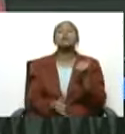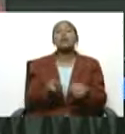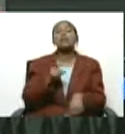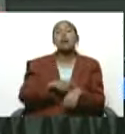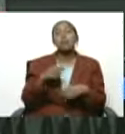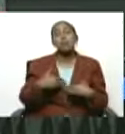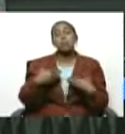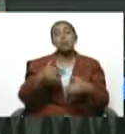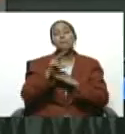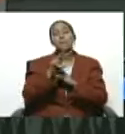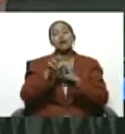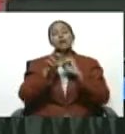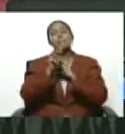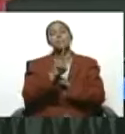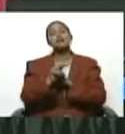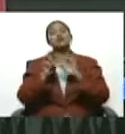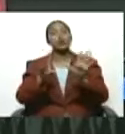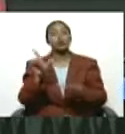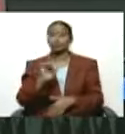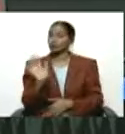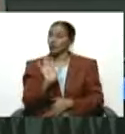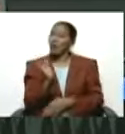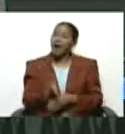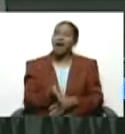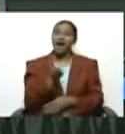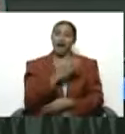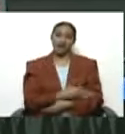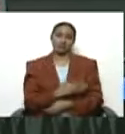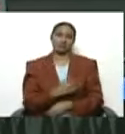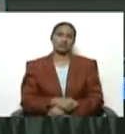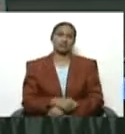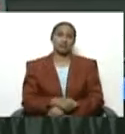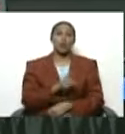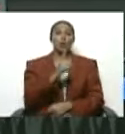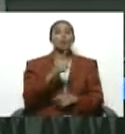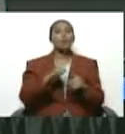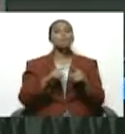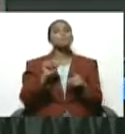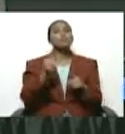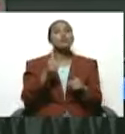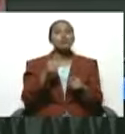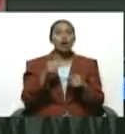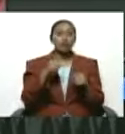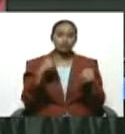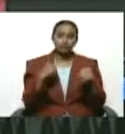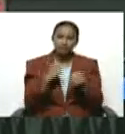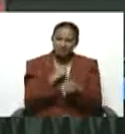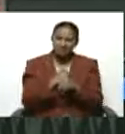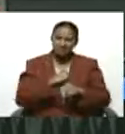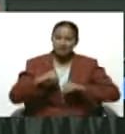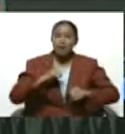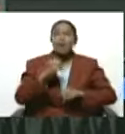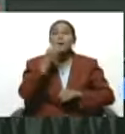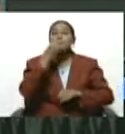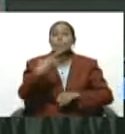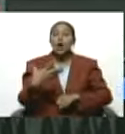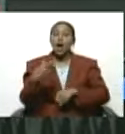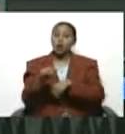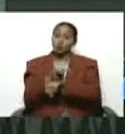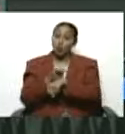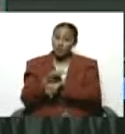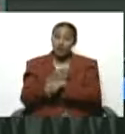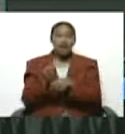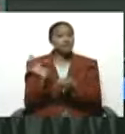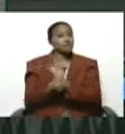ese 1 por 10 que estamos haciendo, hermanos y hermanas, tiene que ser el instrumento, así como hay el 1 por 10 de buen gobierno, que